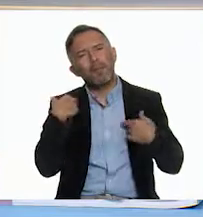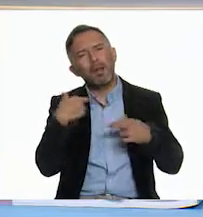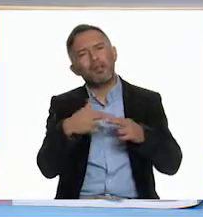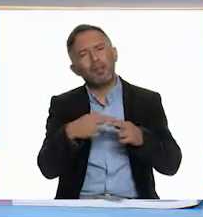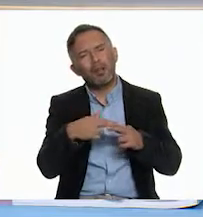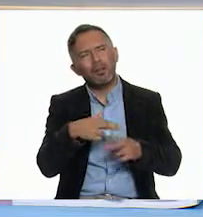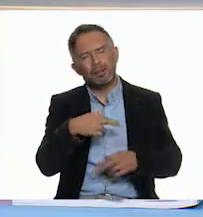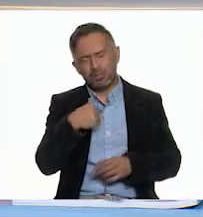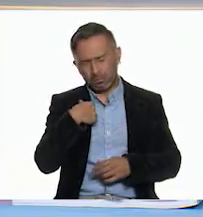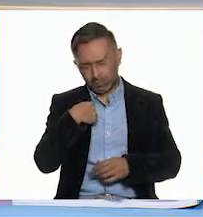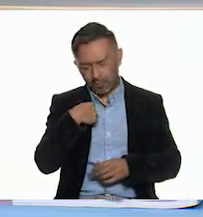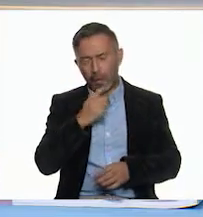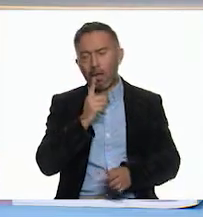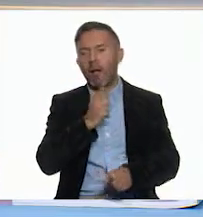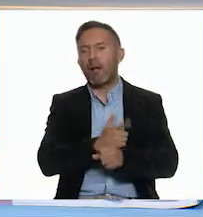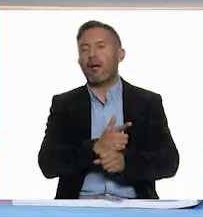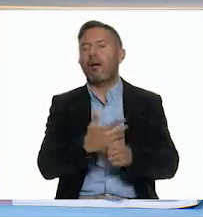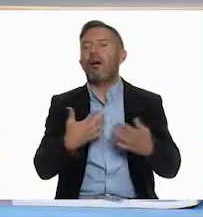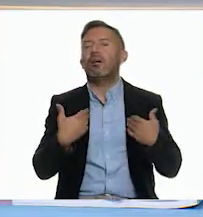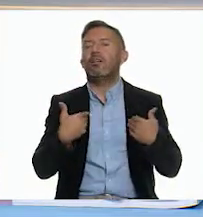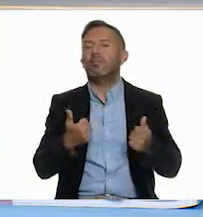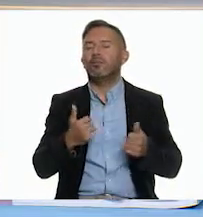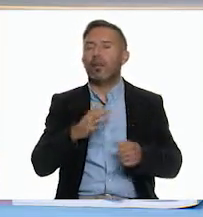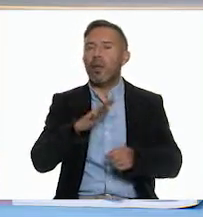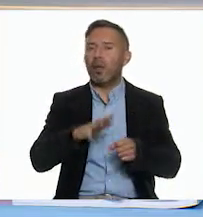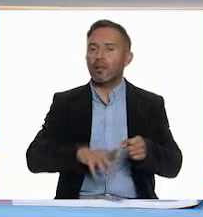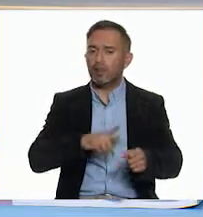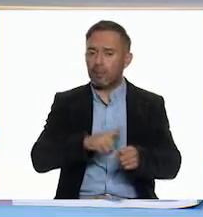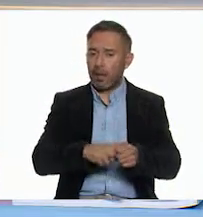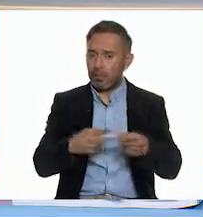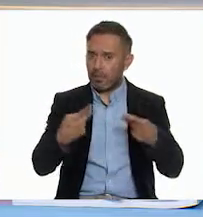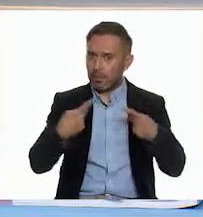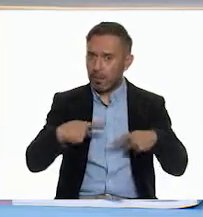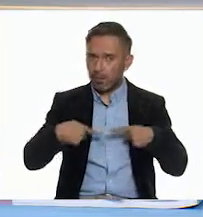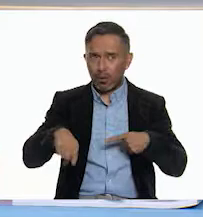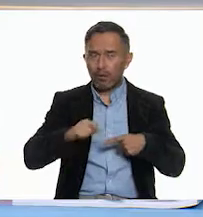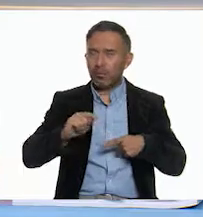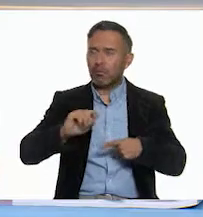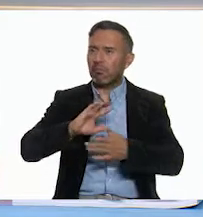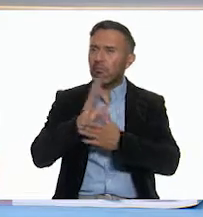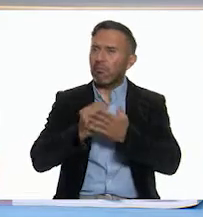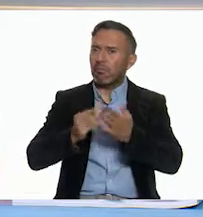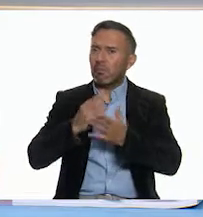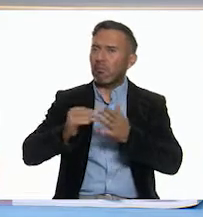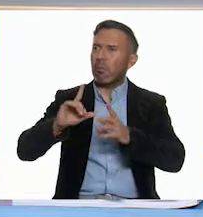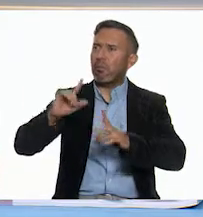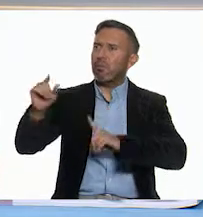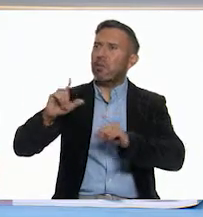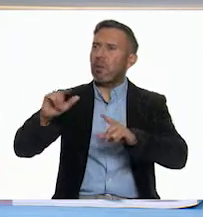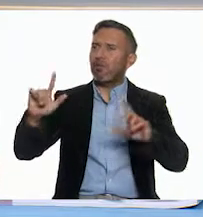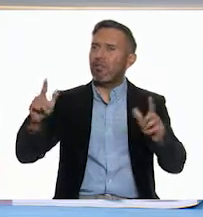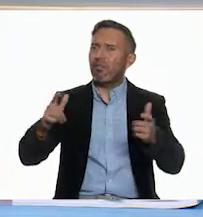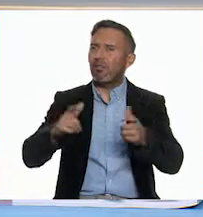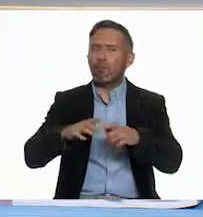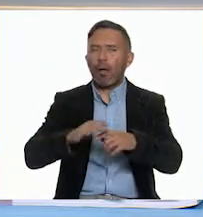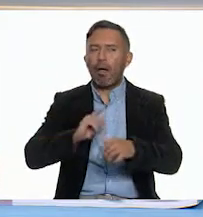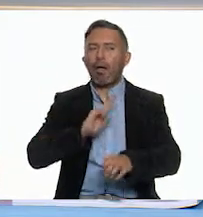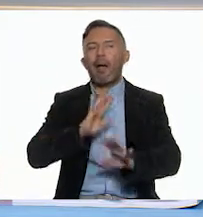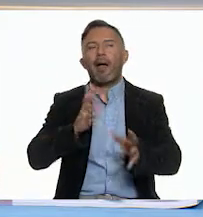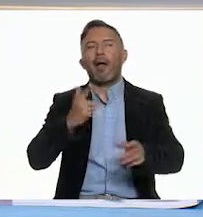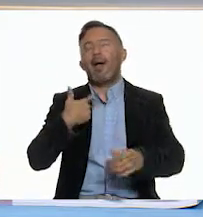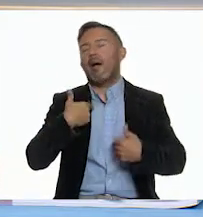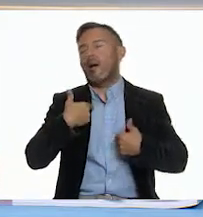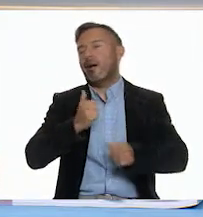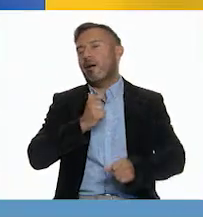sé por qué los animales y las personas se fueron del pueblo. Creo que eso también tendríamos que anotarlo